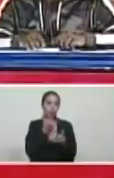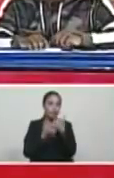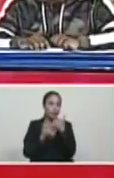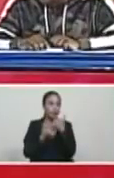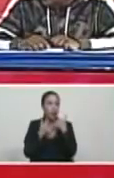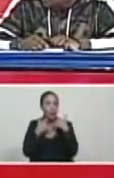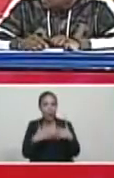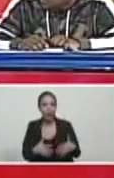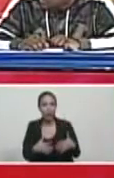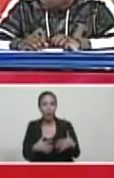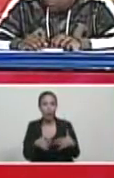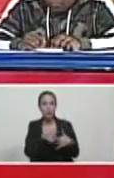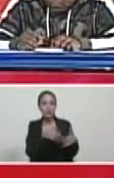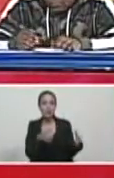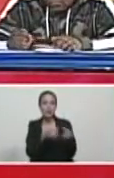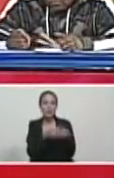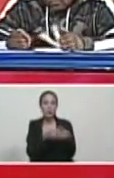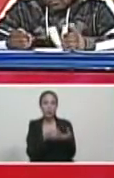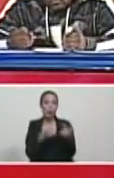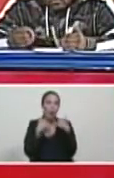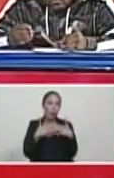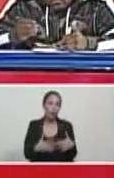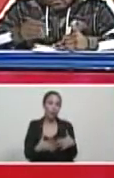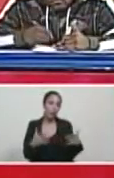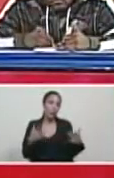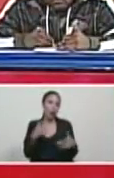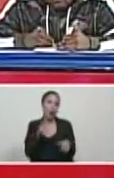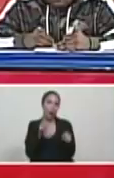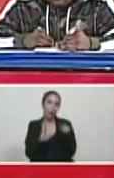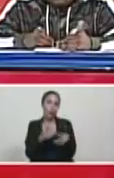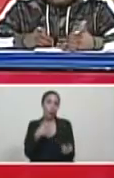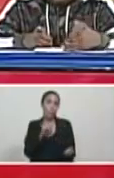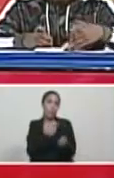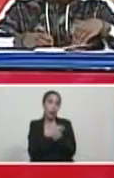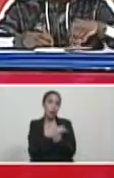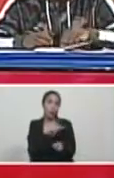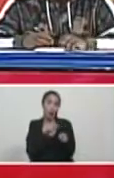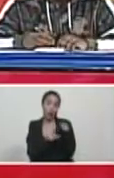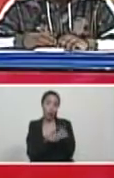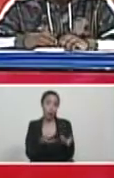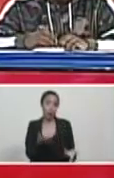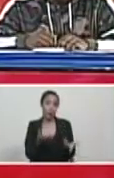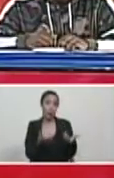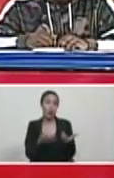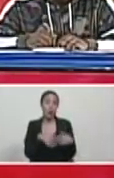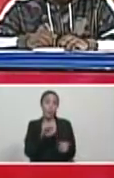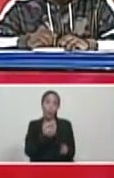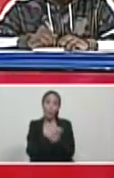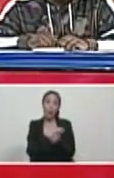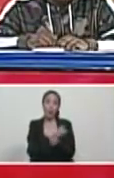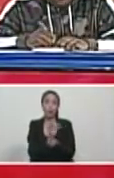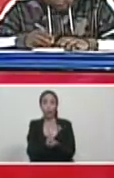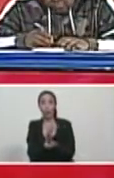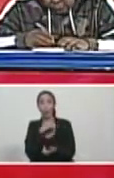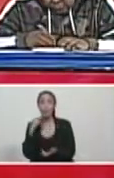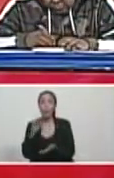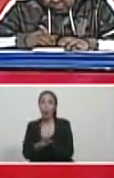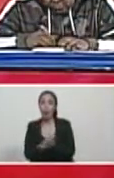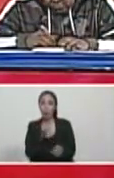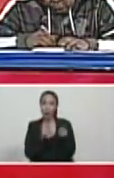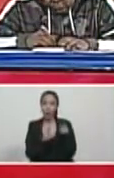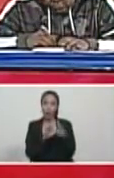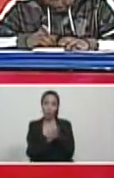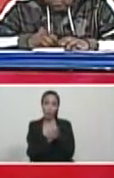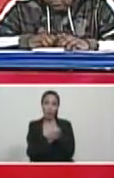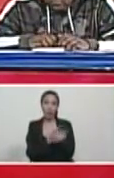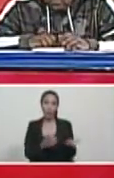Y todos los muchachos terminaron o presos o muertos en los años 80. La